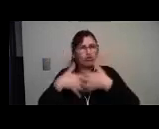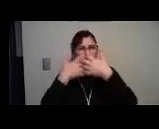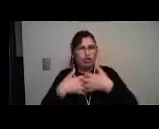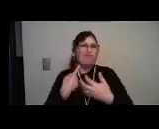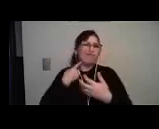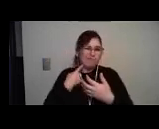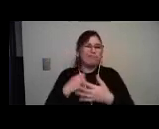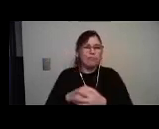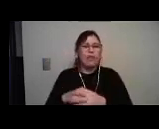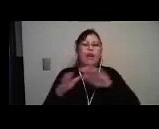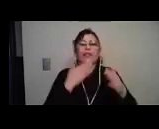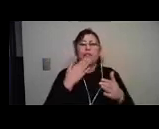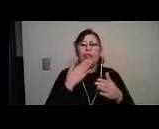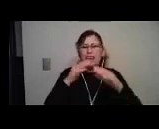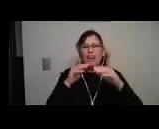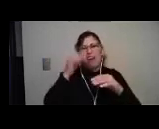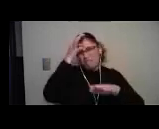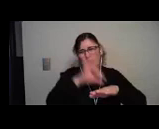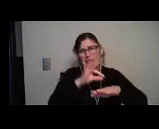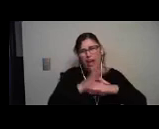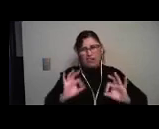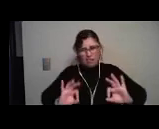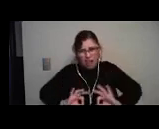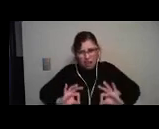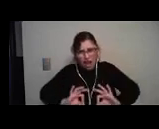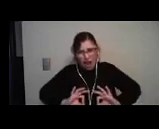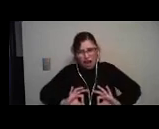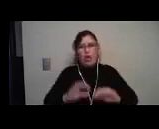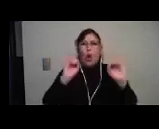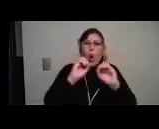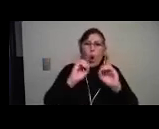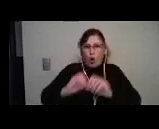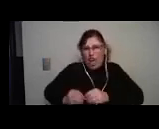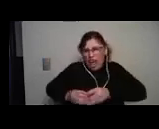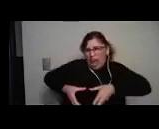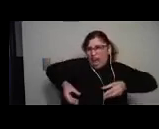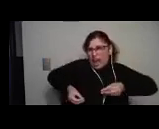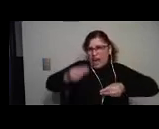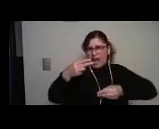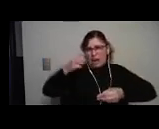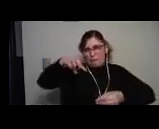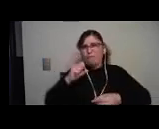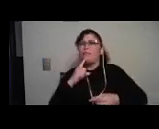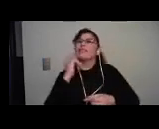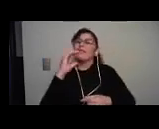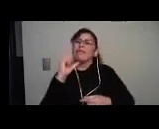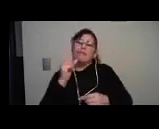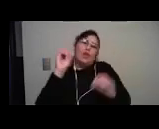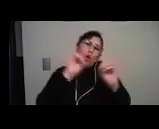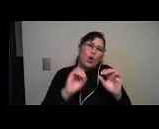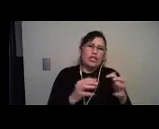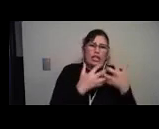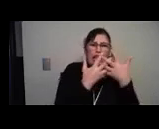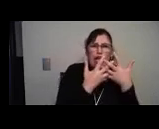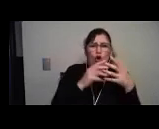enfermedades como enfermedades sistémicas de tipo renal, ¿cierto? Enfermedades hepáticas, trastornos del tejido conectivo, ya, por ejemplo,